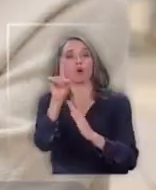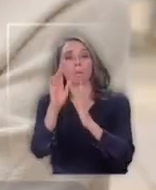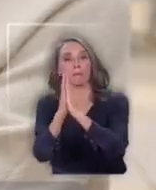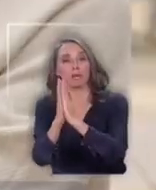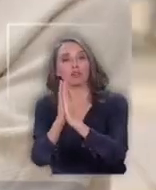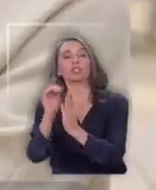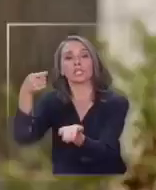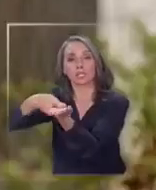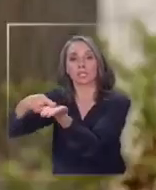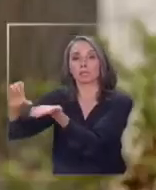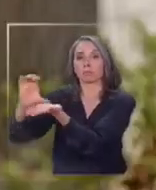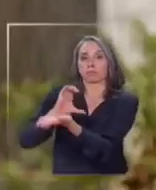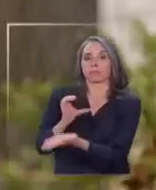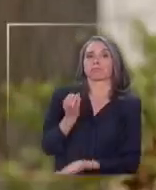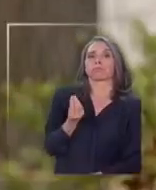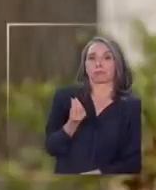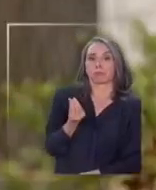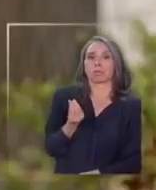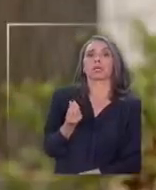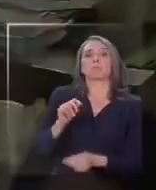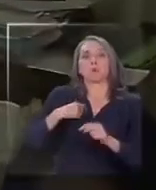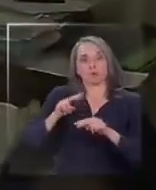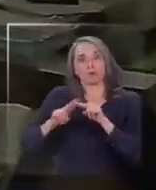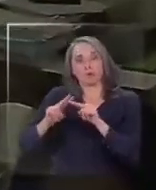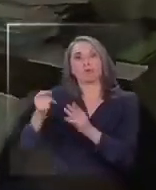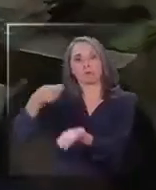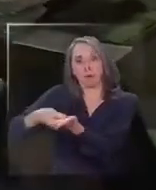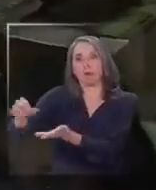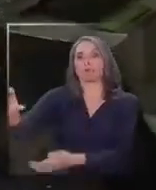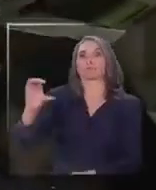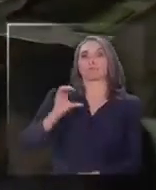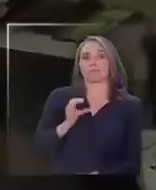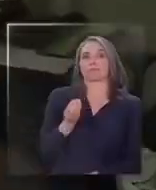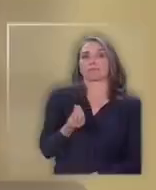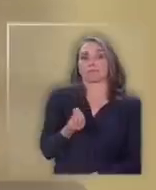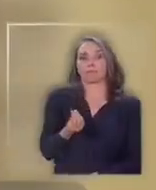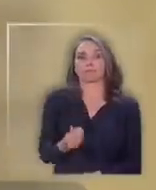¿no? Económica. Económica, reparación económica.